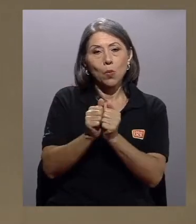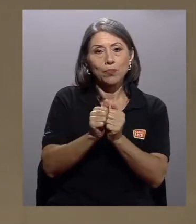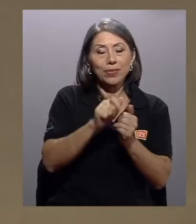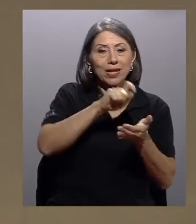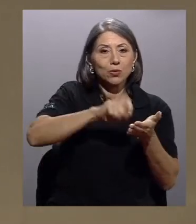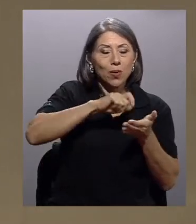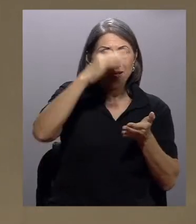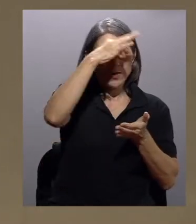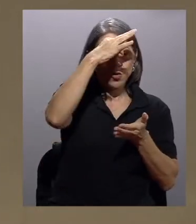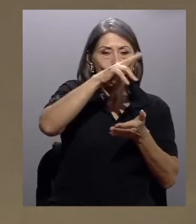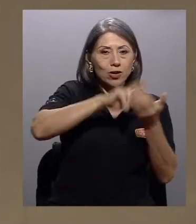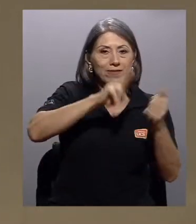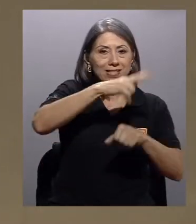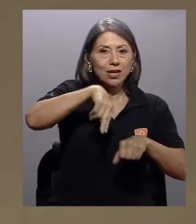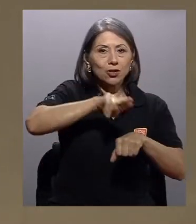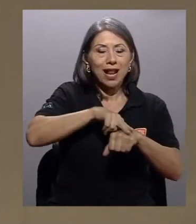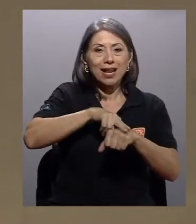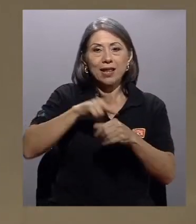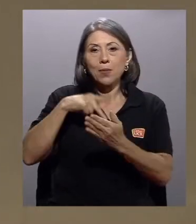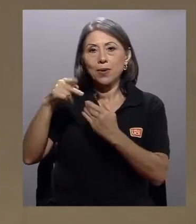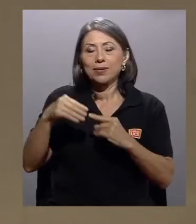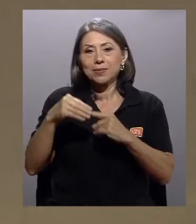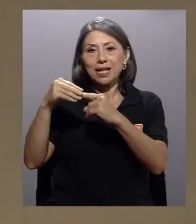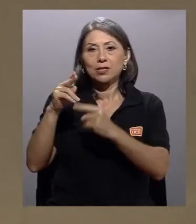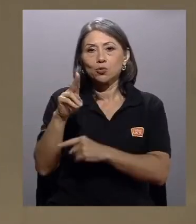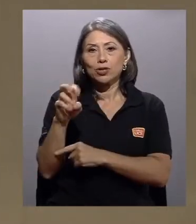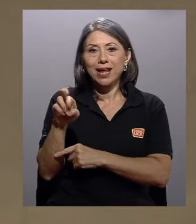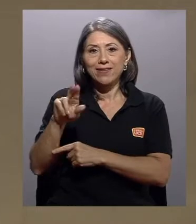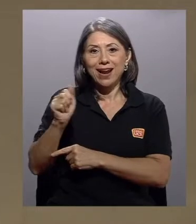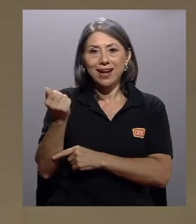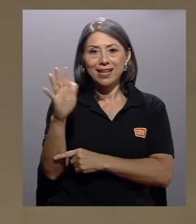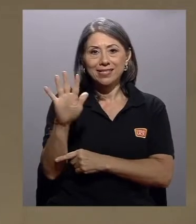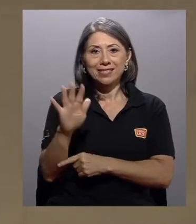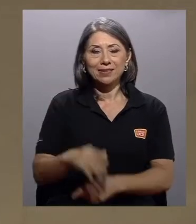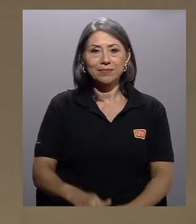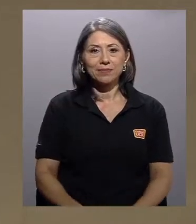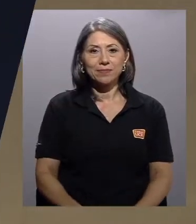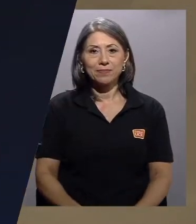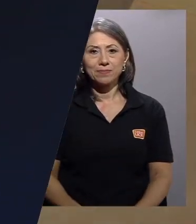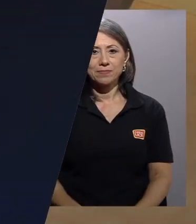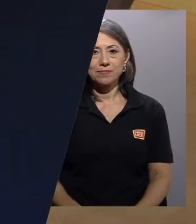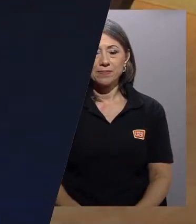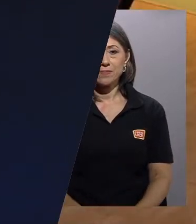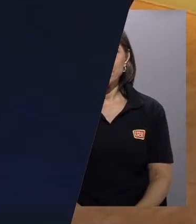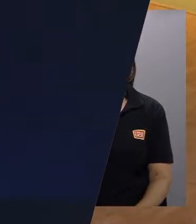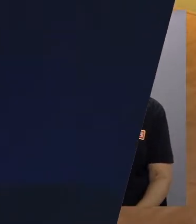coproducción de la Escuela de Filosofía de la Universidad Nacional y especiales UCR de Canal 15.